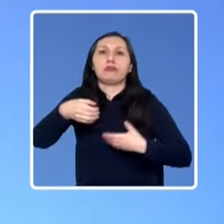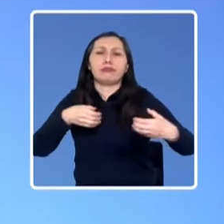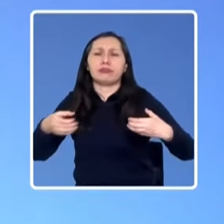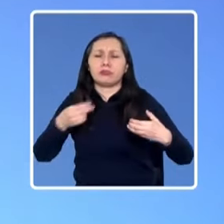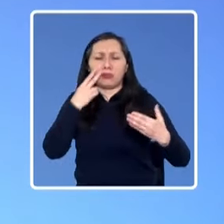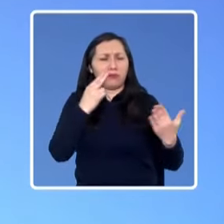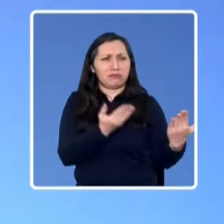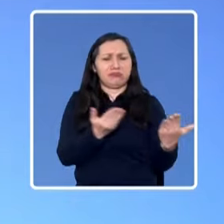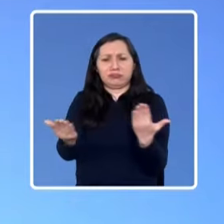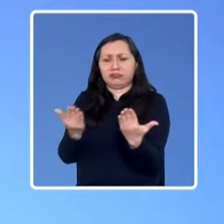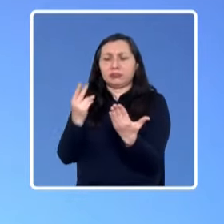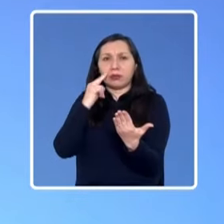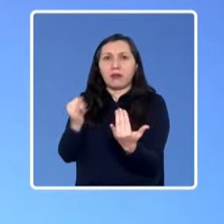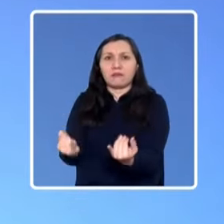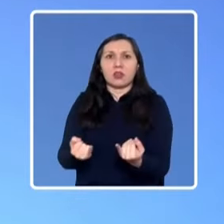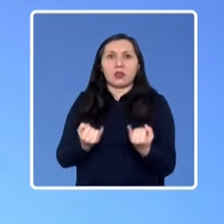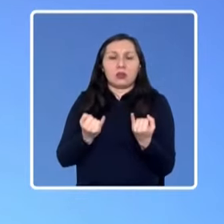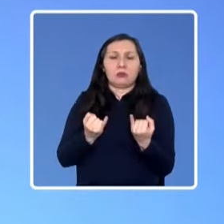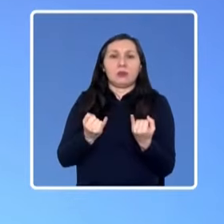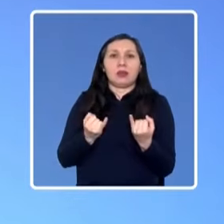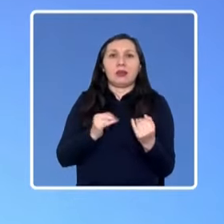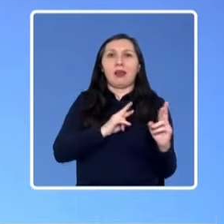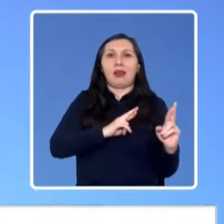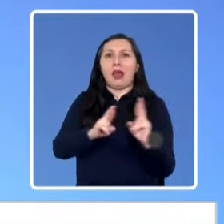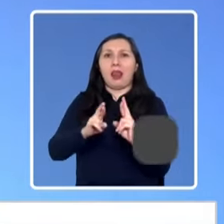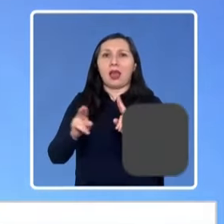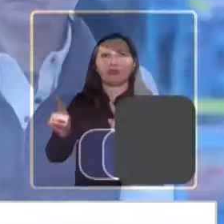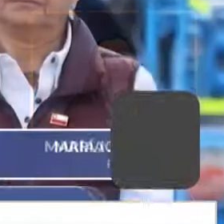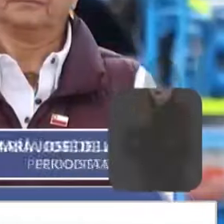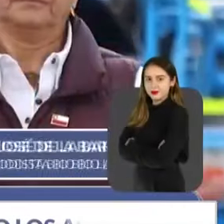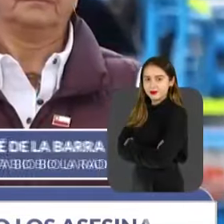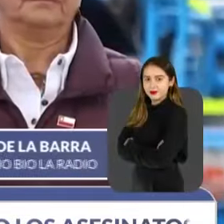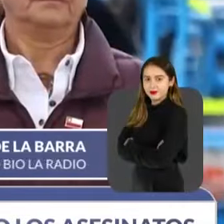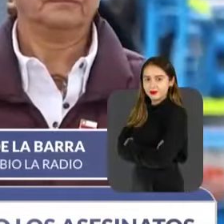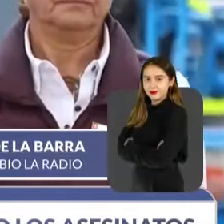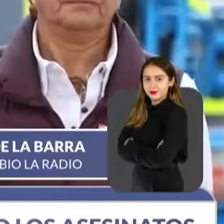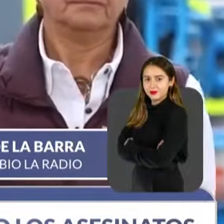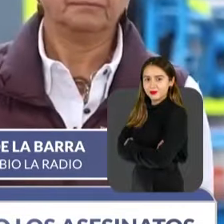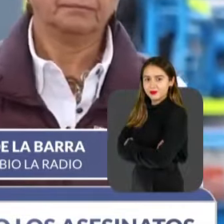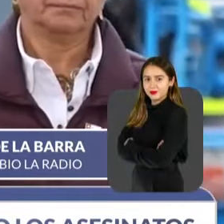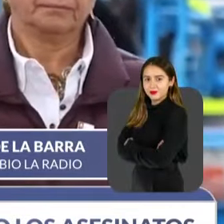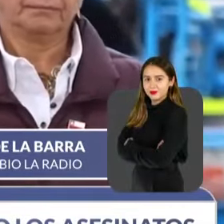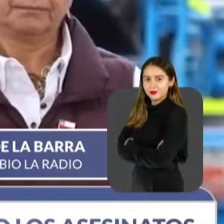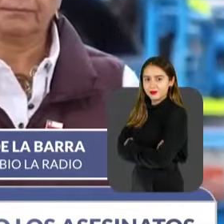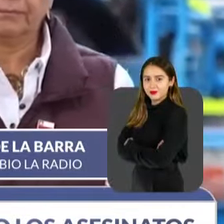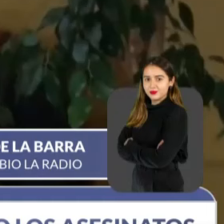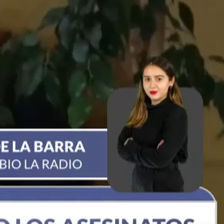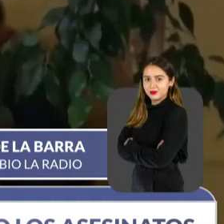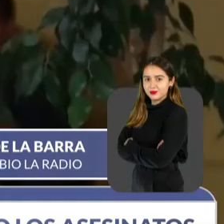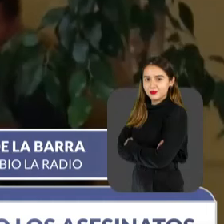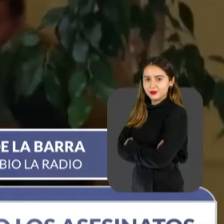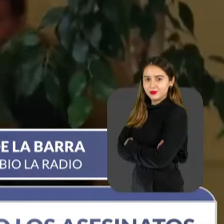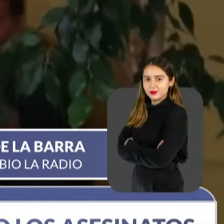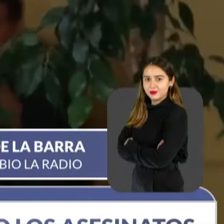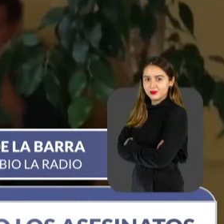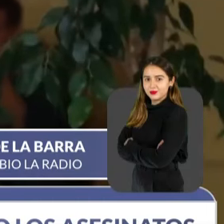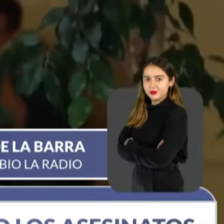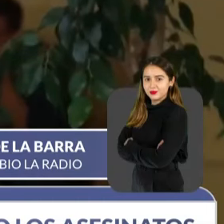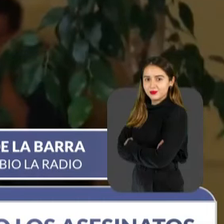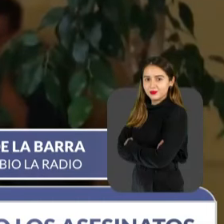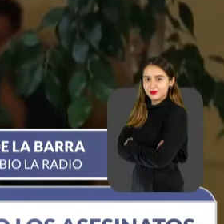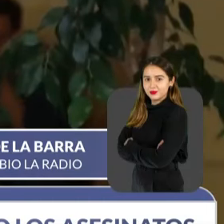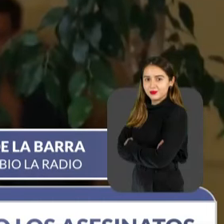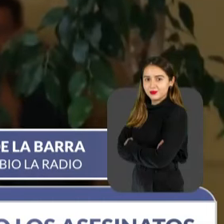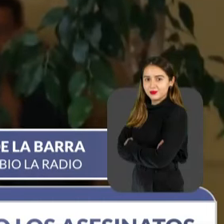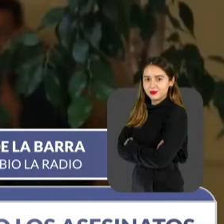homicidios o los delitos en general pese a ello la oposición mantiene el punto y fue la directiva de la udi la que pidió la renuncia del equipo completo del